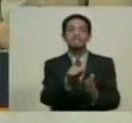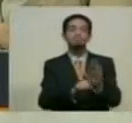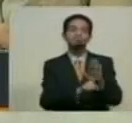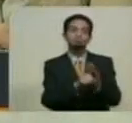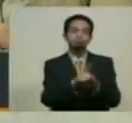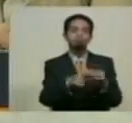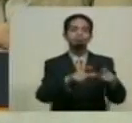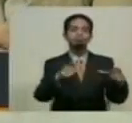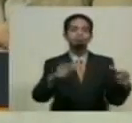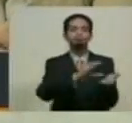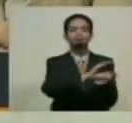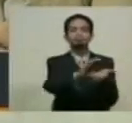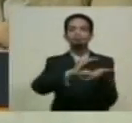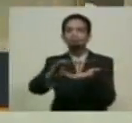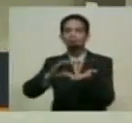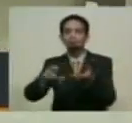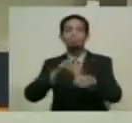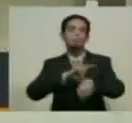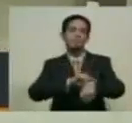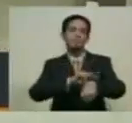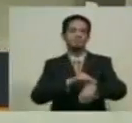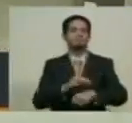distribución de medicamentos de alto costo.